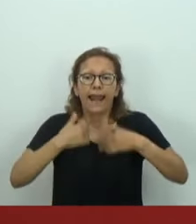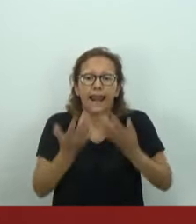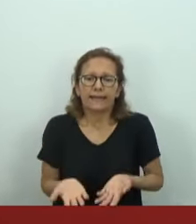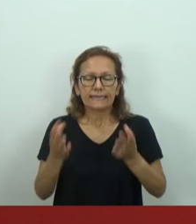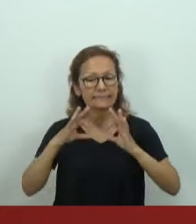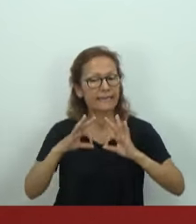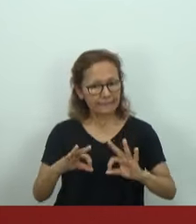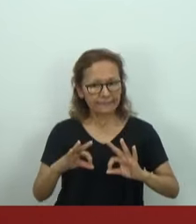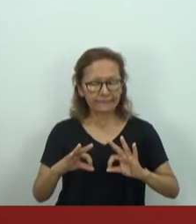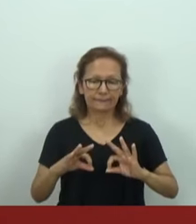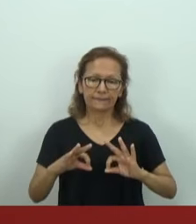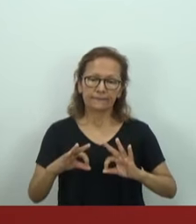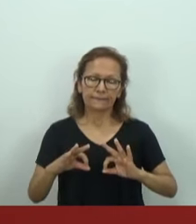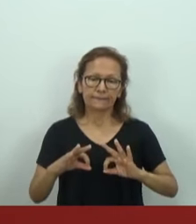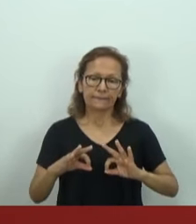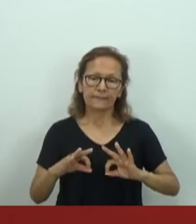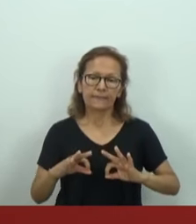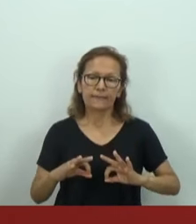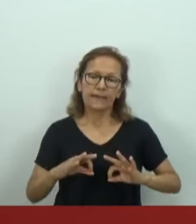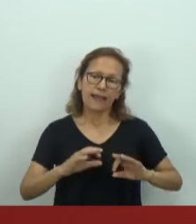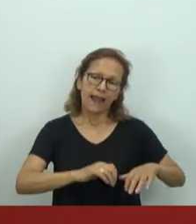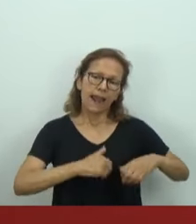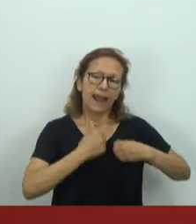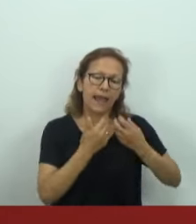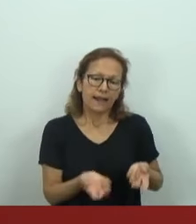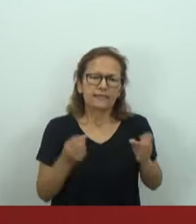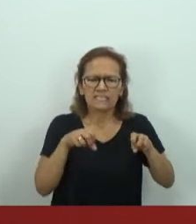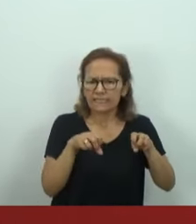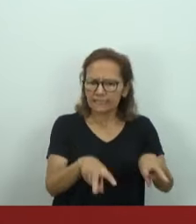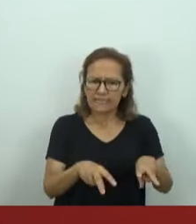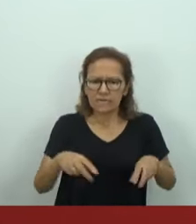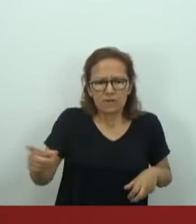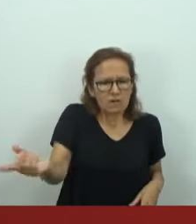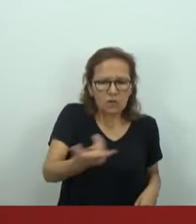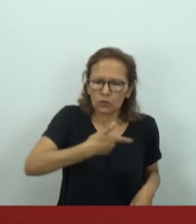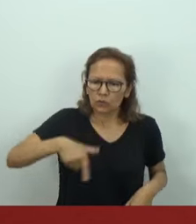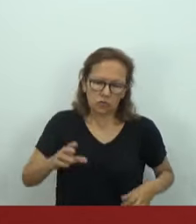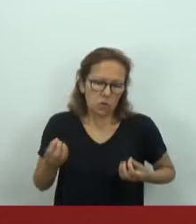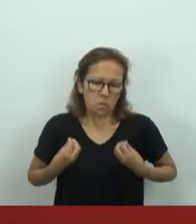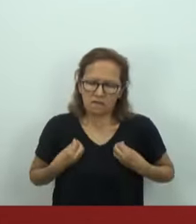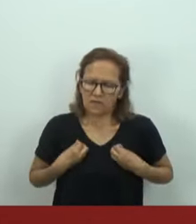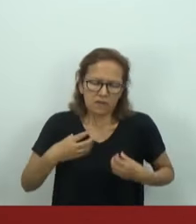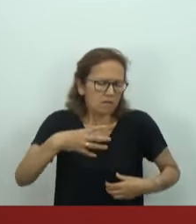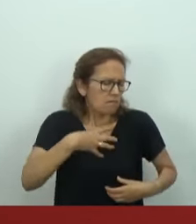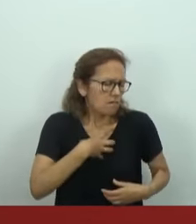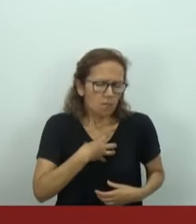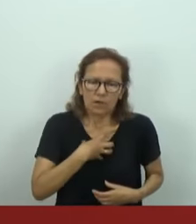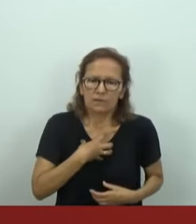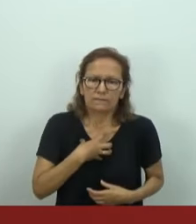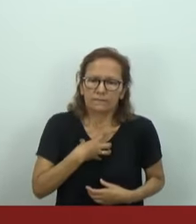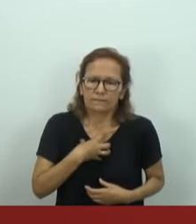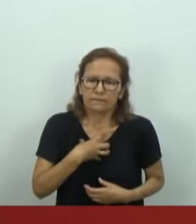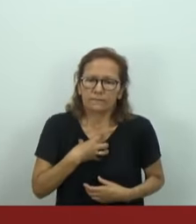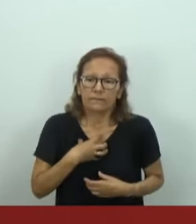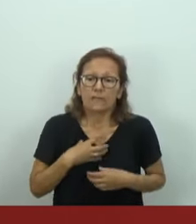Sin la gracia no podemos vivir. Fue por su gracia, el poder